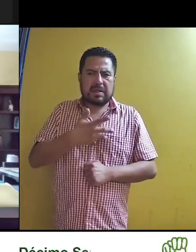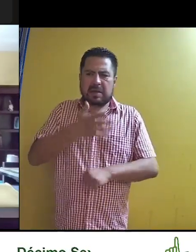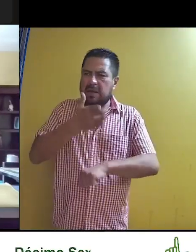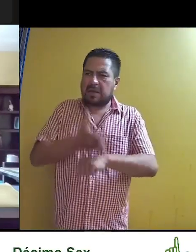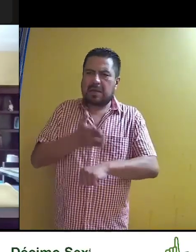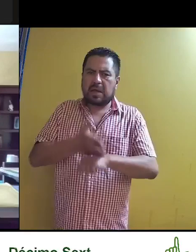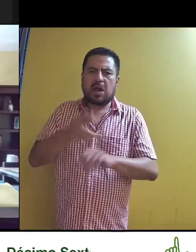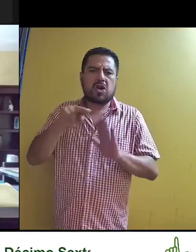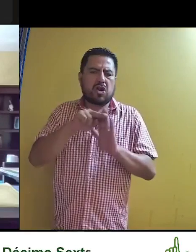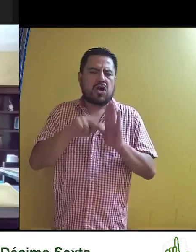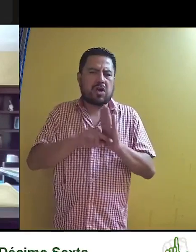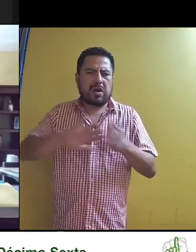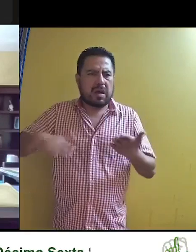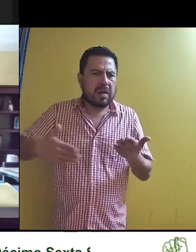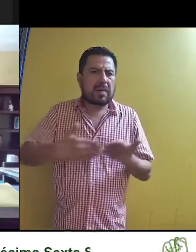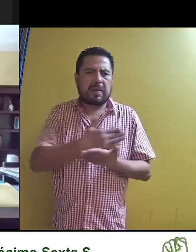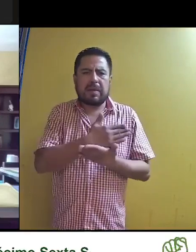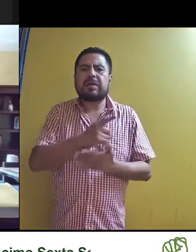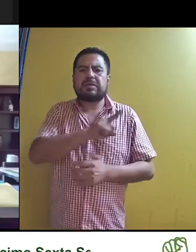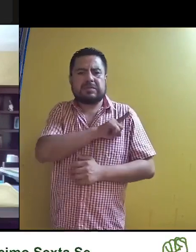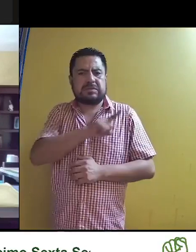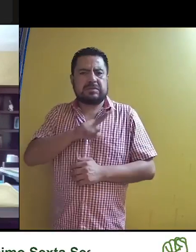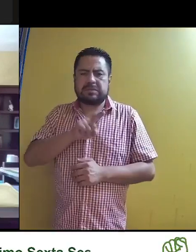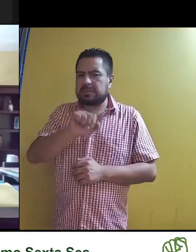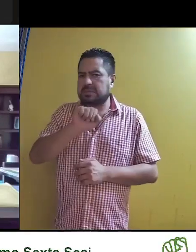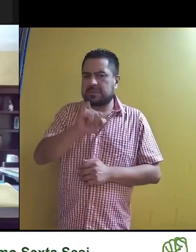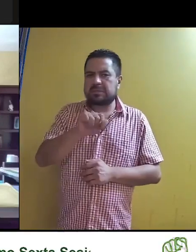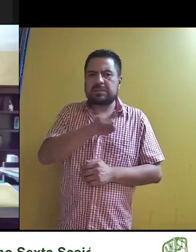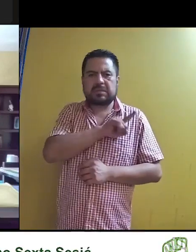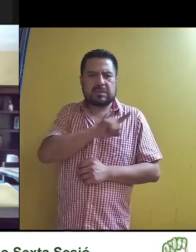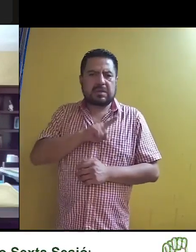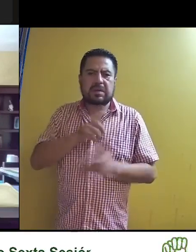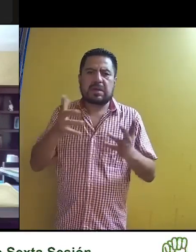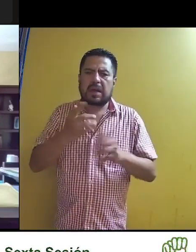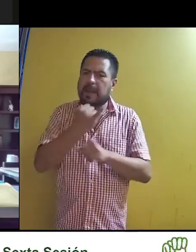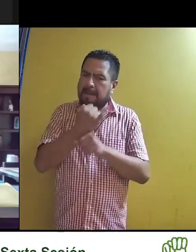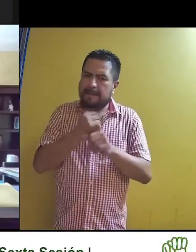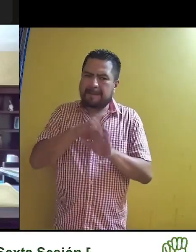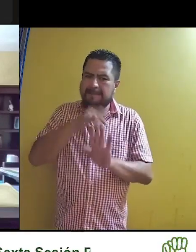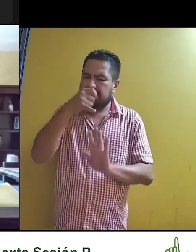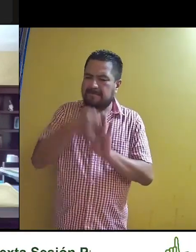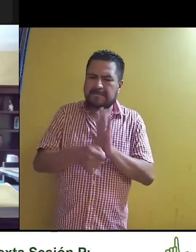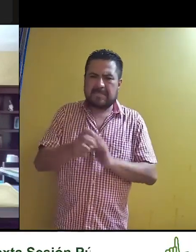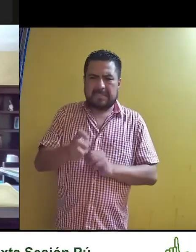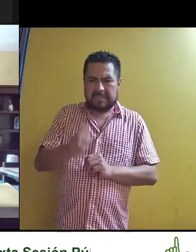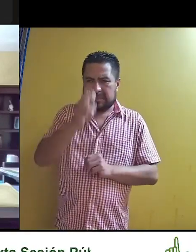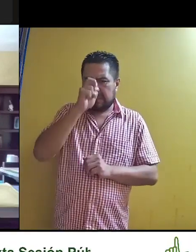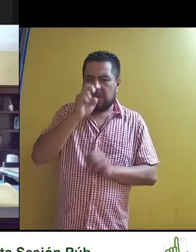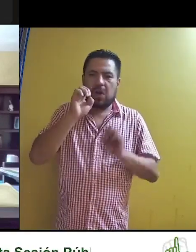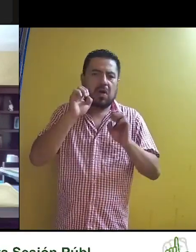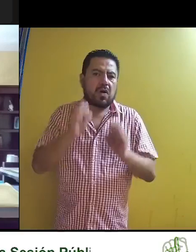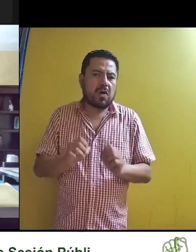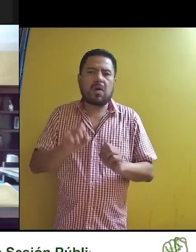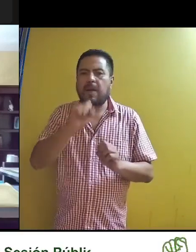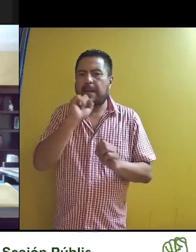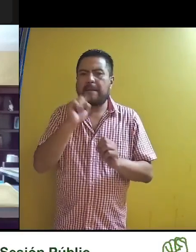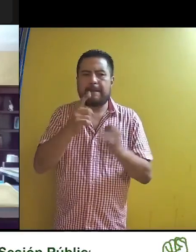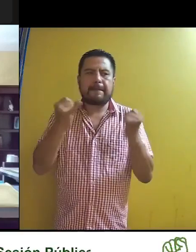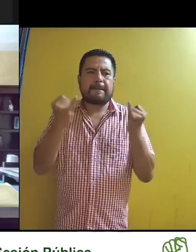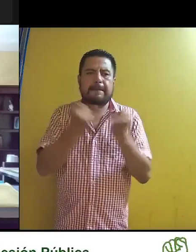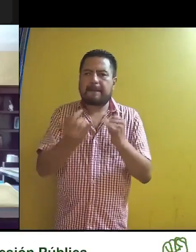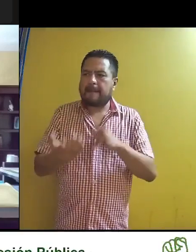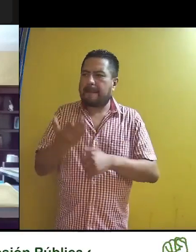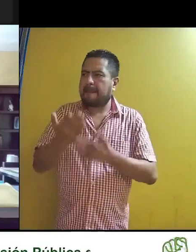a la normatividad electoral, debió en todo caso realizar una investigación más exhaustiva o en su caso también